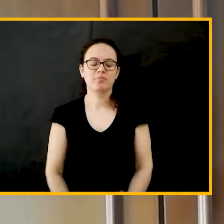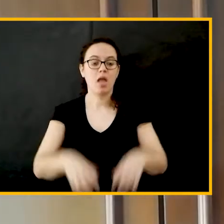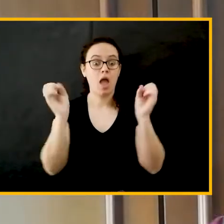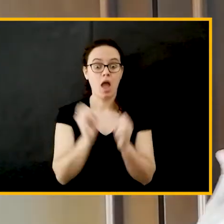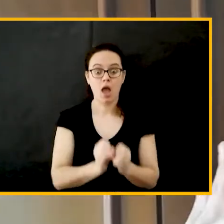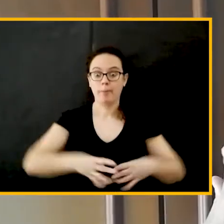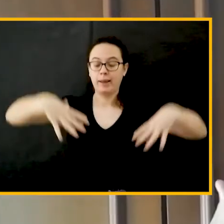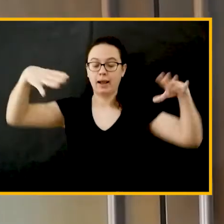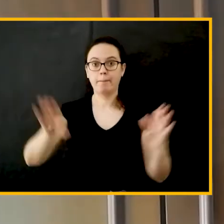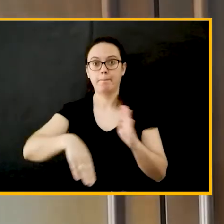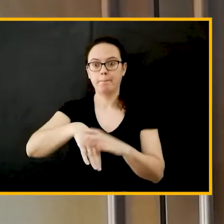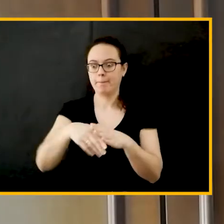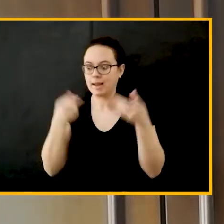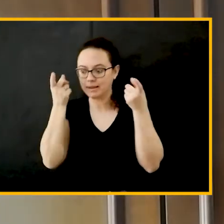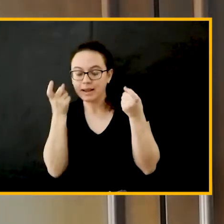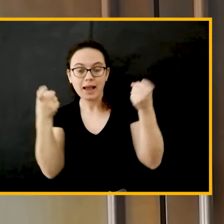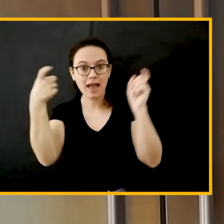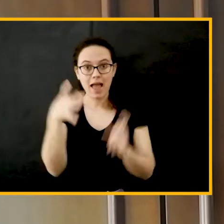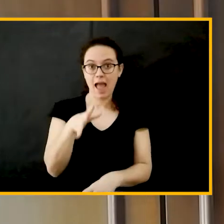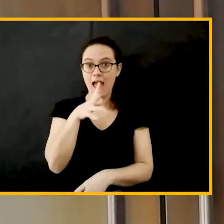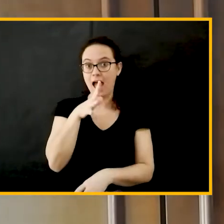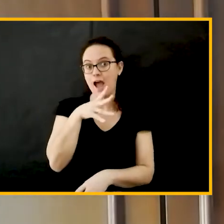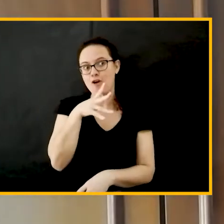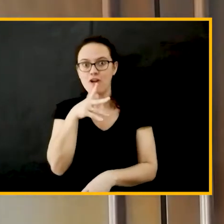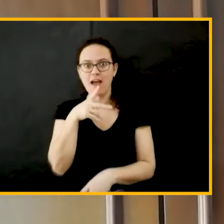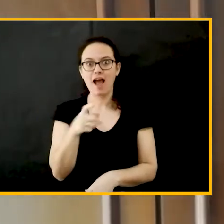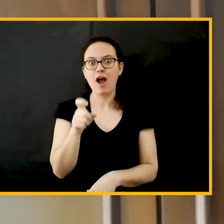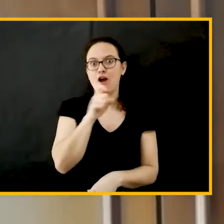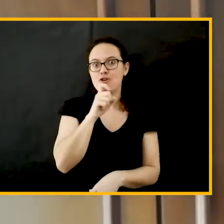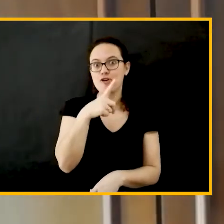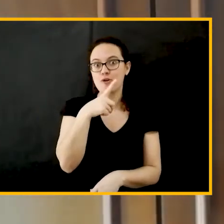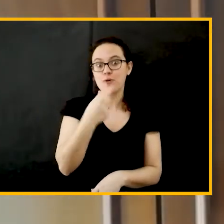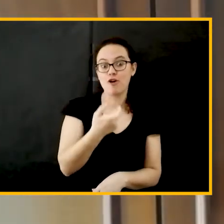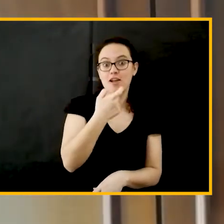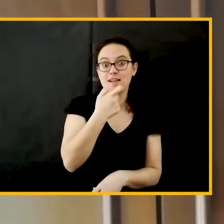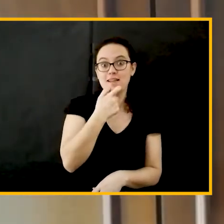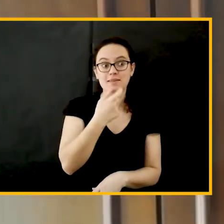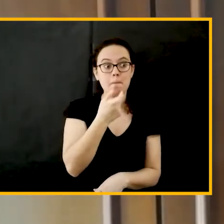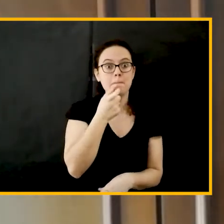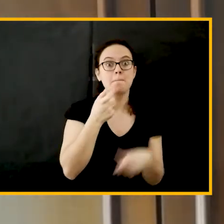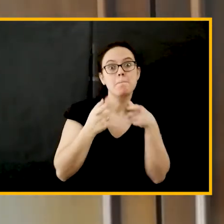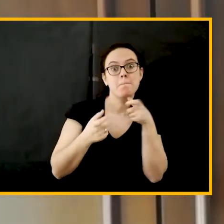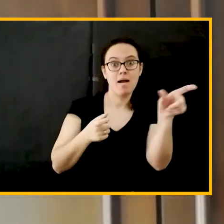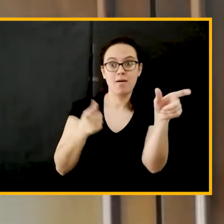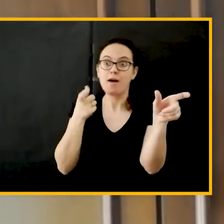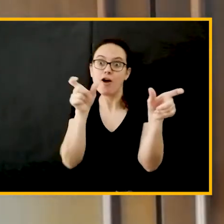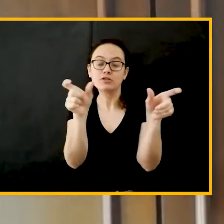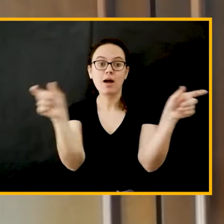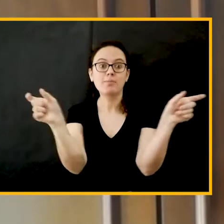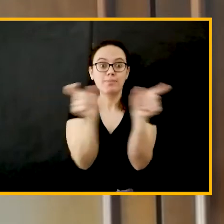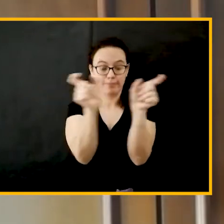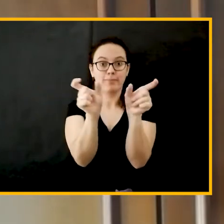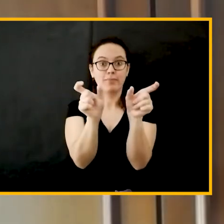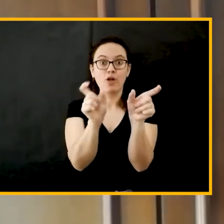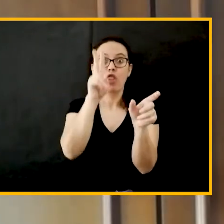Abracadabra, pata de cabra. Vamos a ver cómo en inglés si junto una palabra y otra no me salen 2 palabras. Me